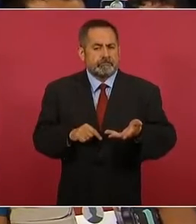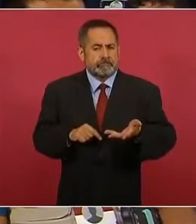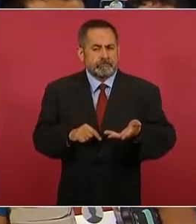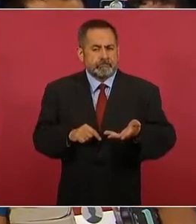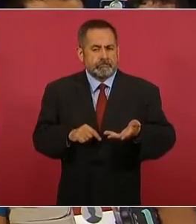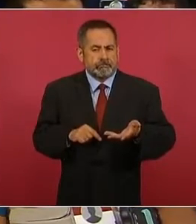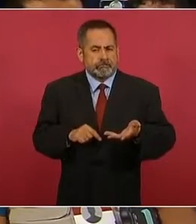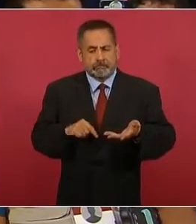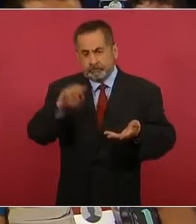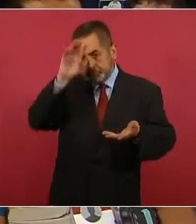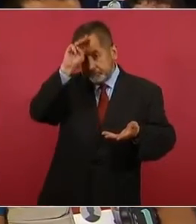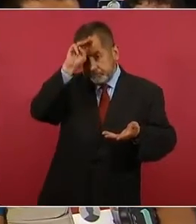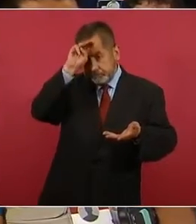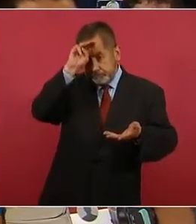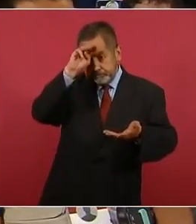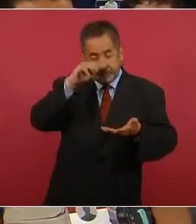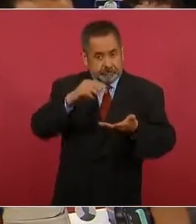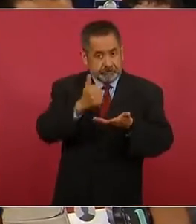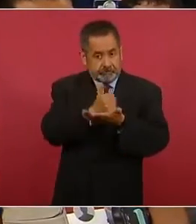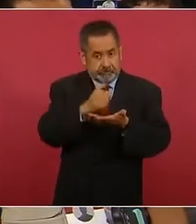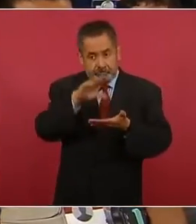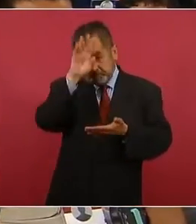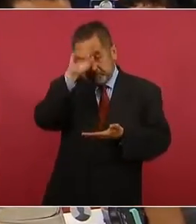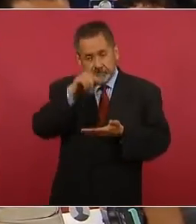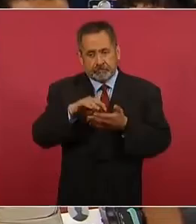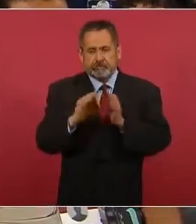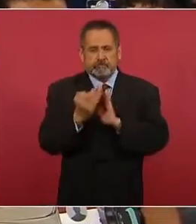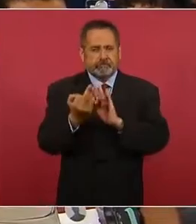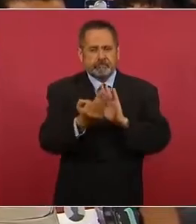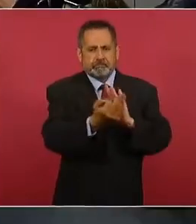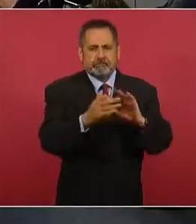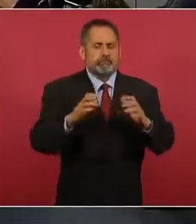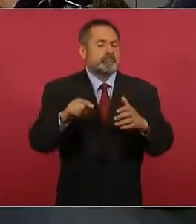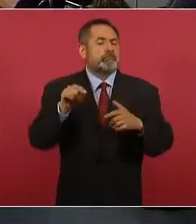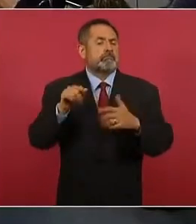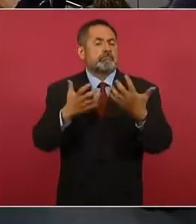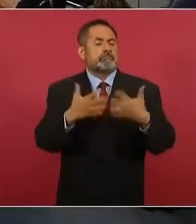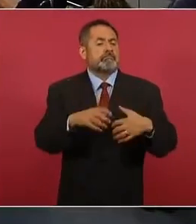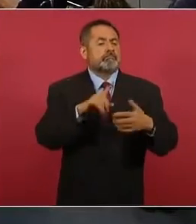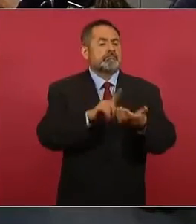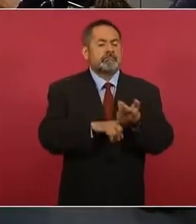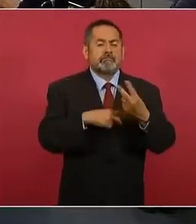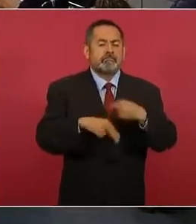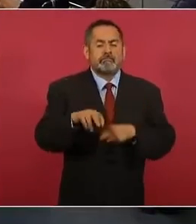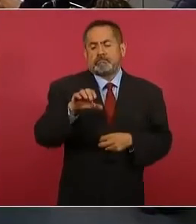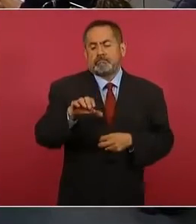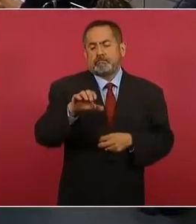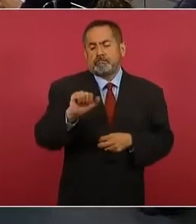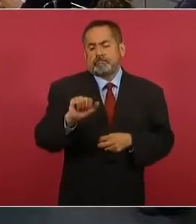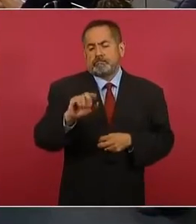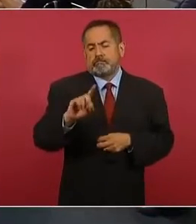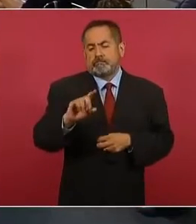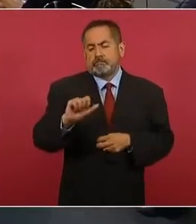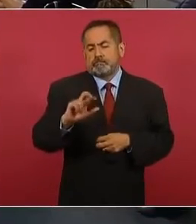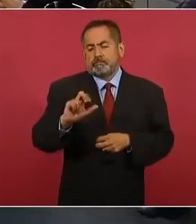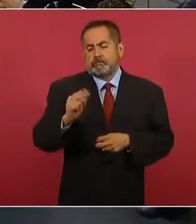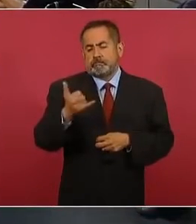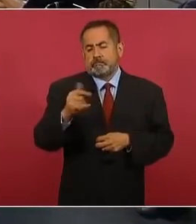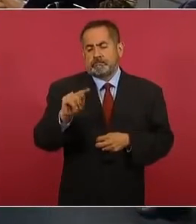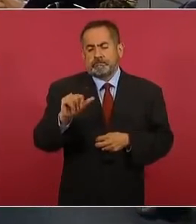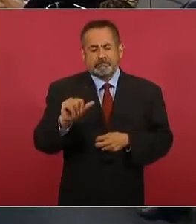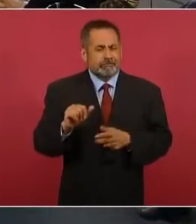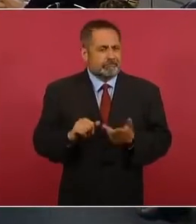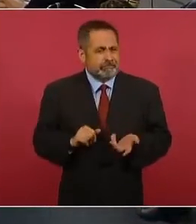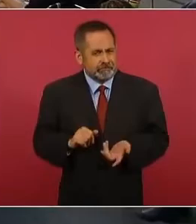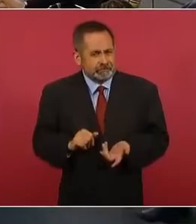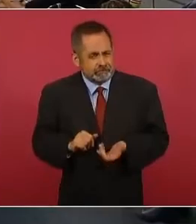de Monterrey y sus aledaños, de la refinería de Cadereyta, que es la que más. Pero la